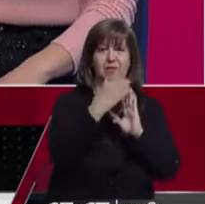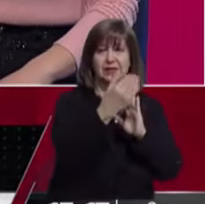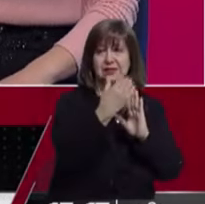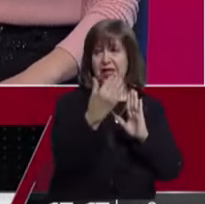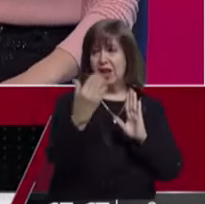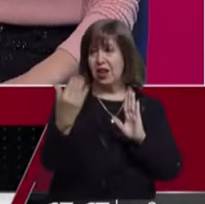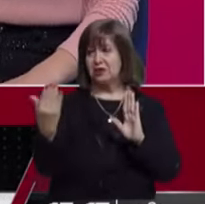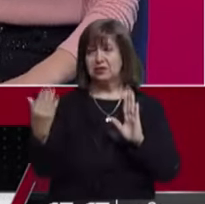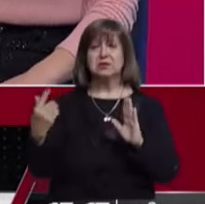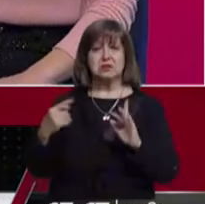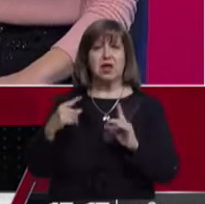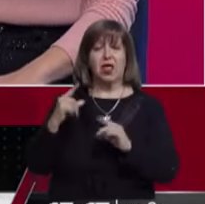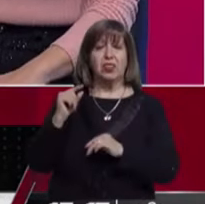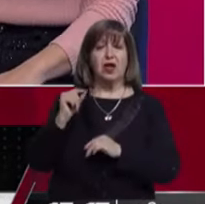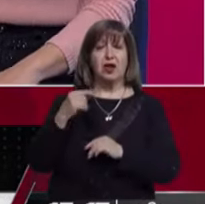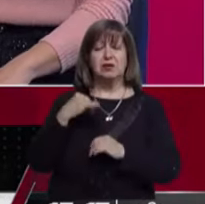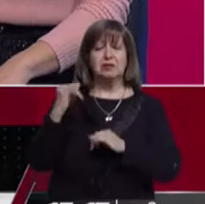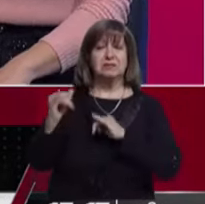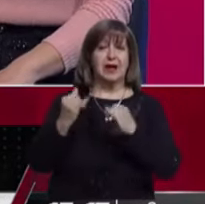contacto.